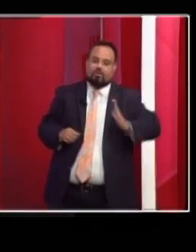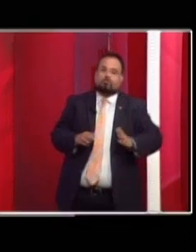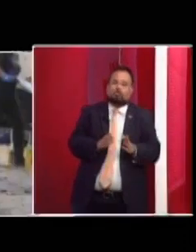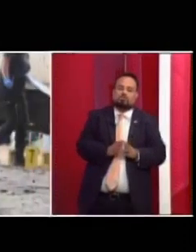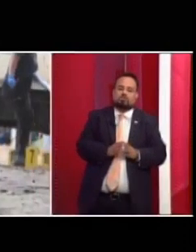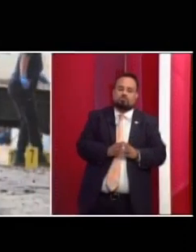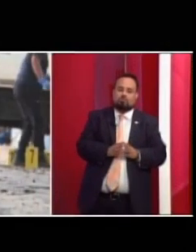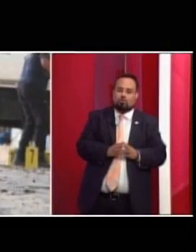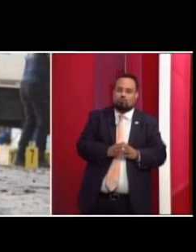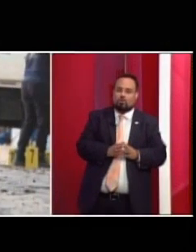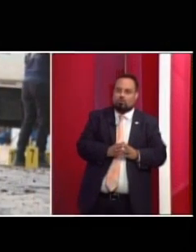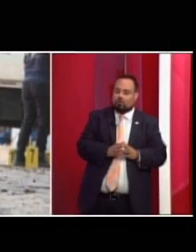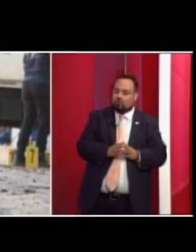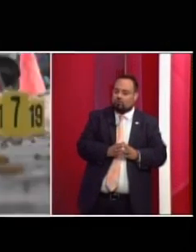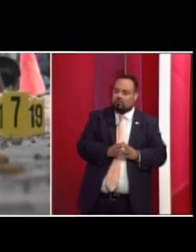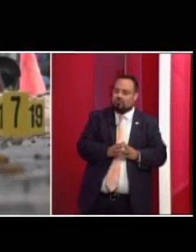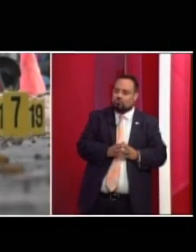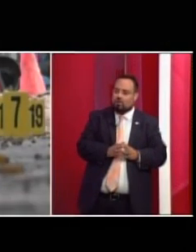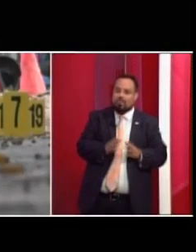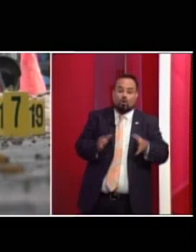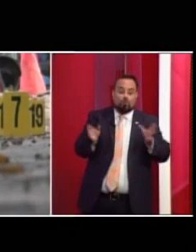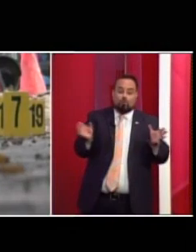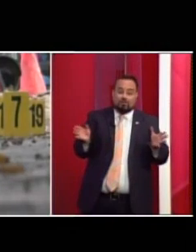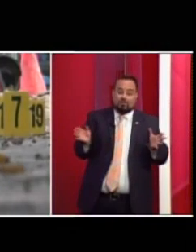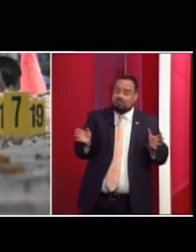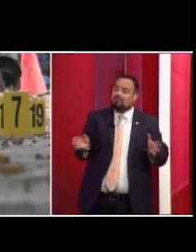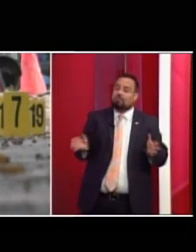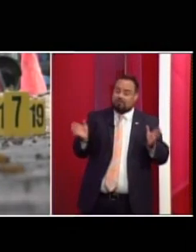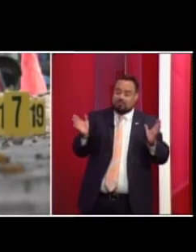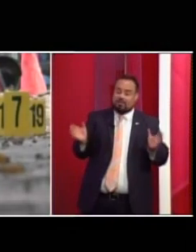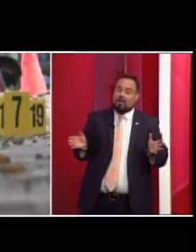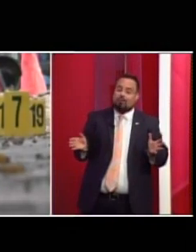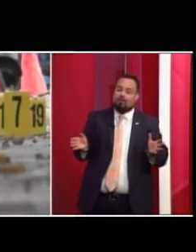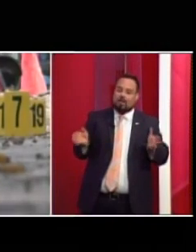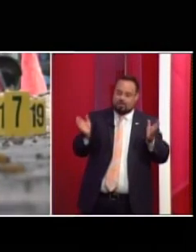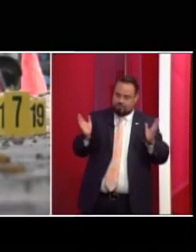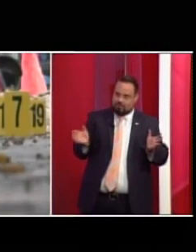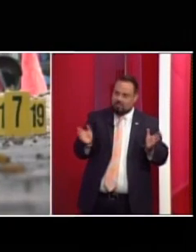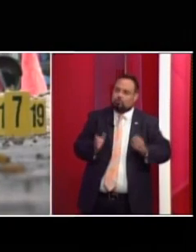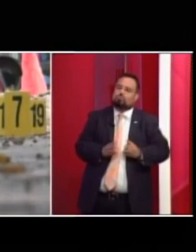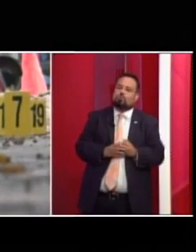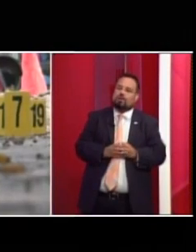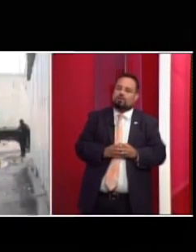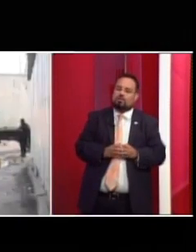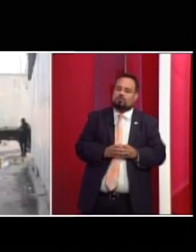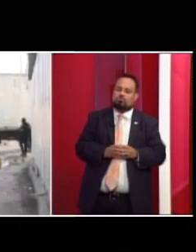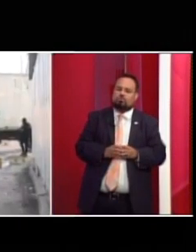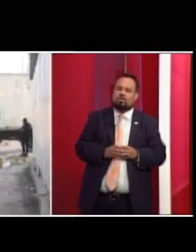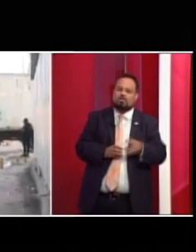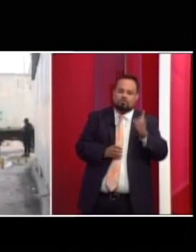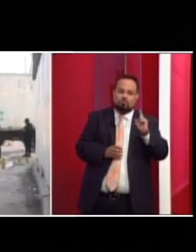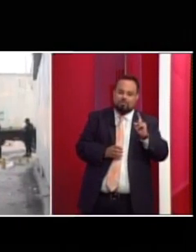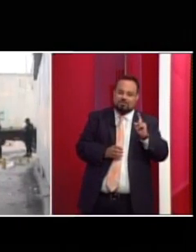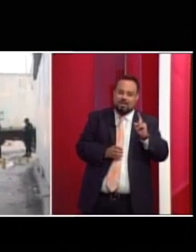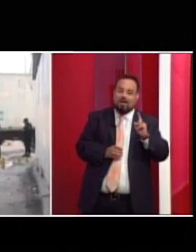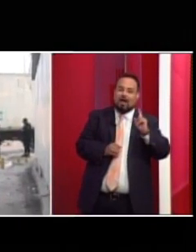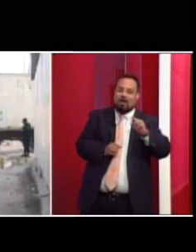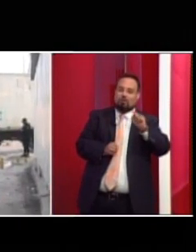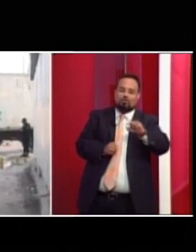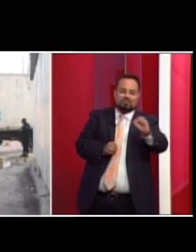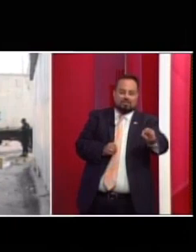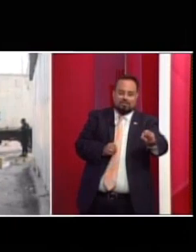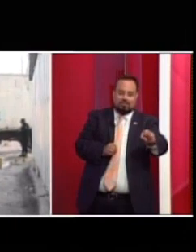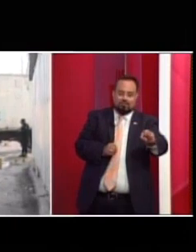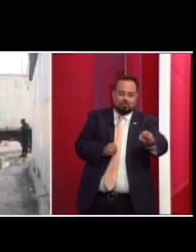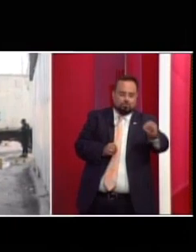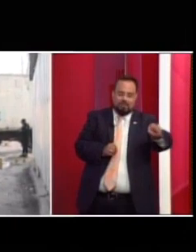le daban muerte a este piloto y recolector de basura hoy por la tarde se practicaban allanamientos por parte de las autoridades si uno piensa a